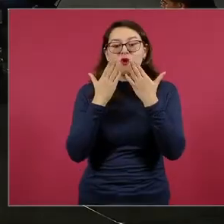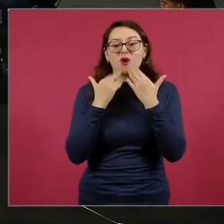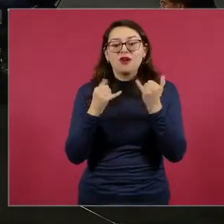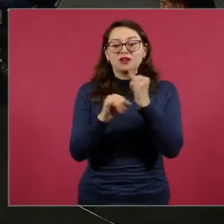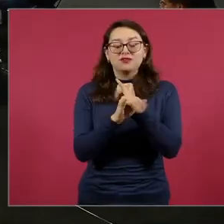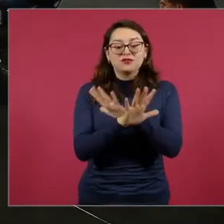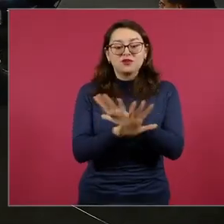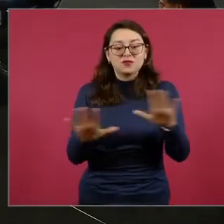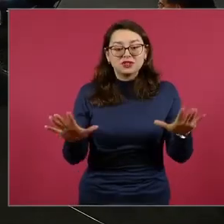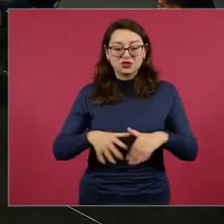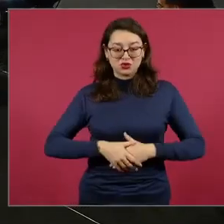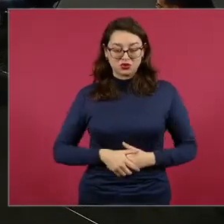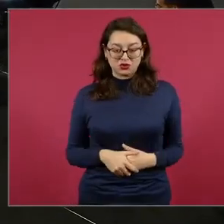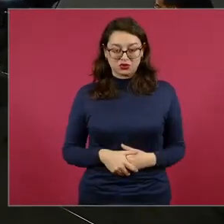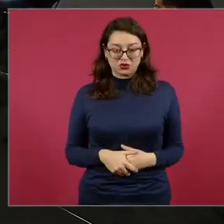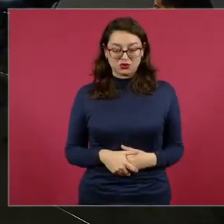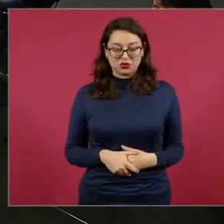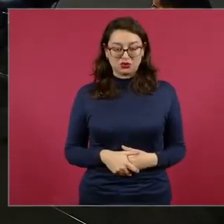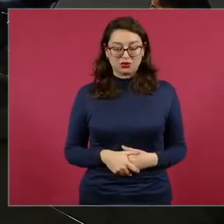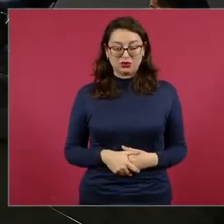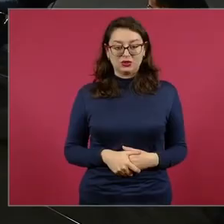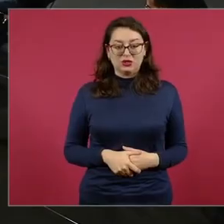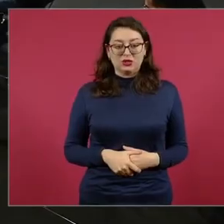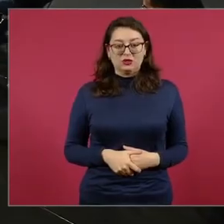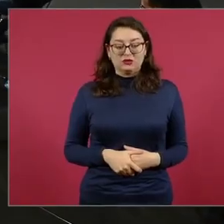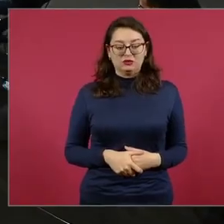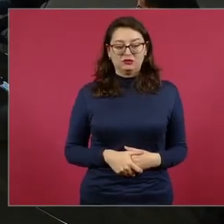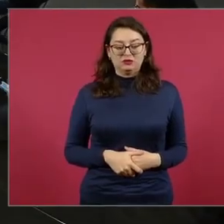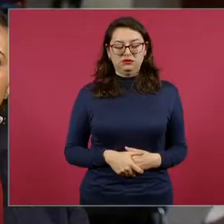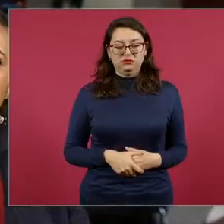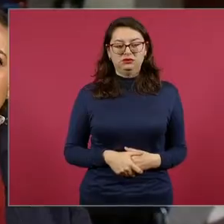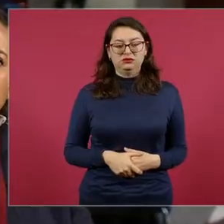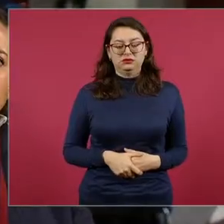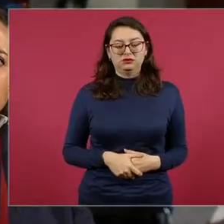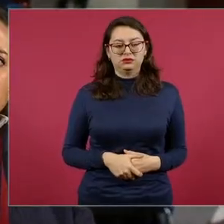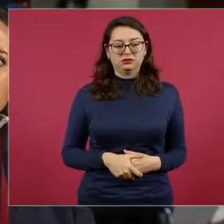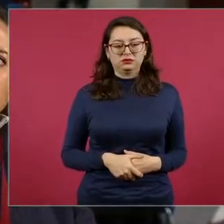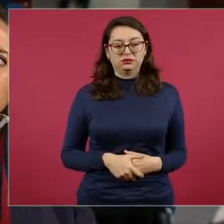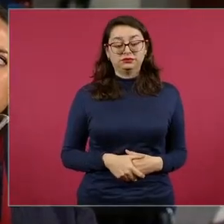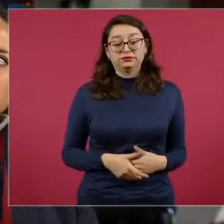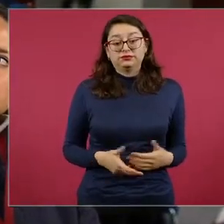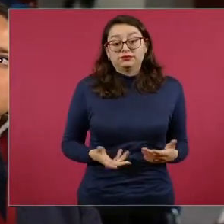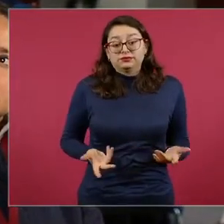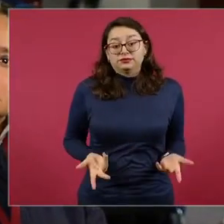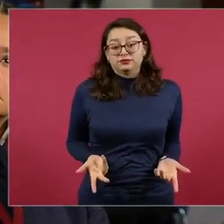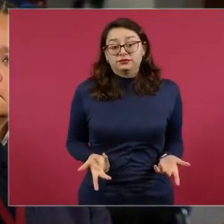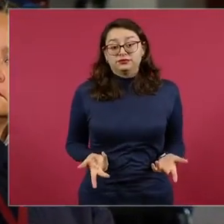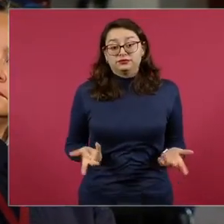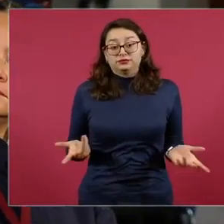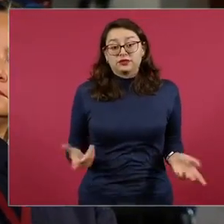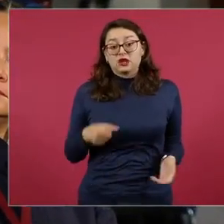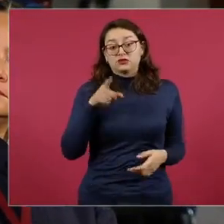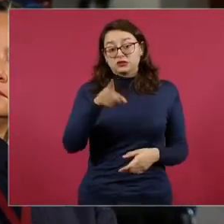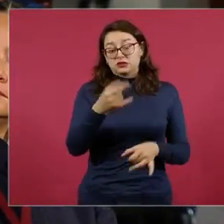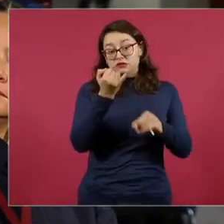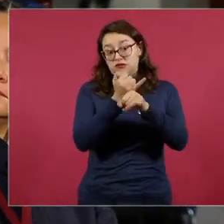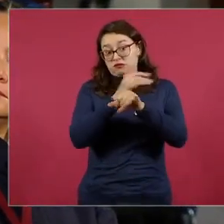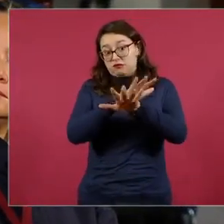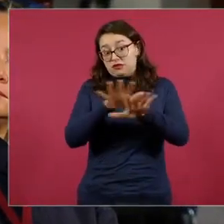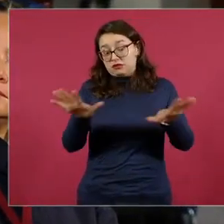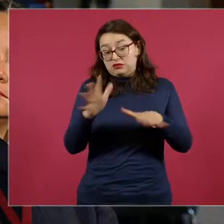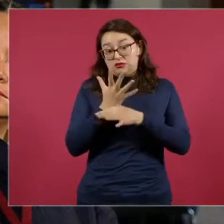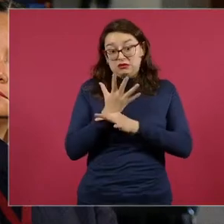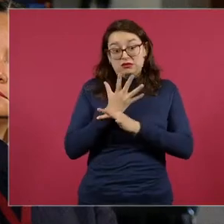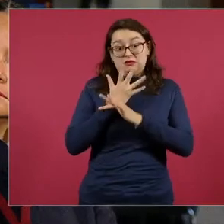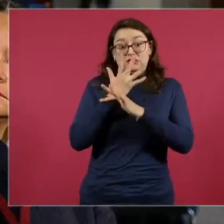Sí, bueno, yo nada más le planteaba, y estos datos que oficialmente ustedes están dando